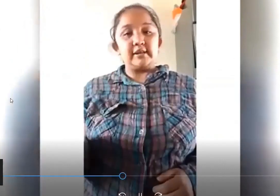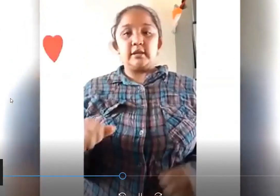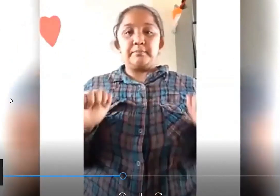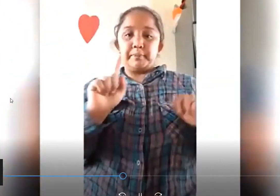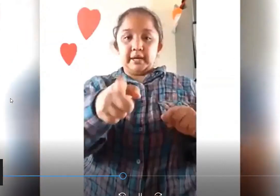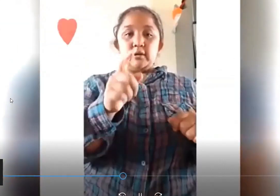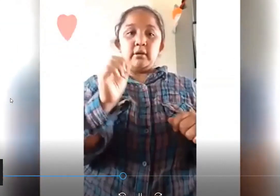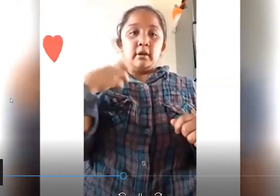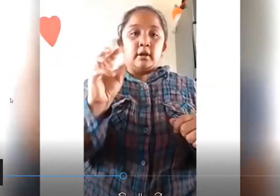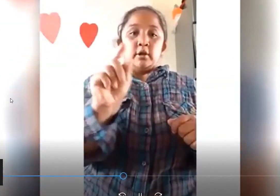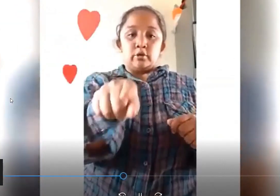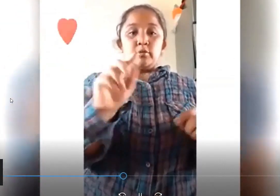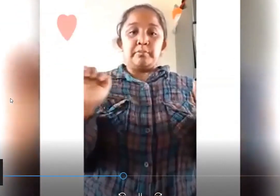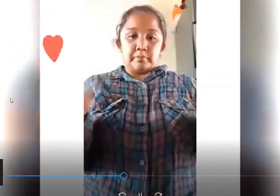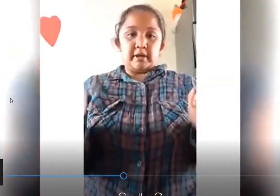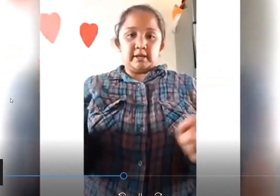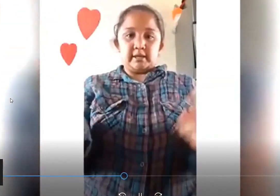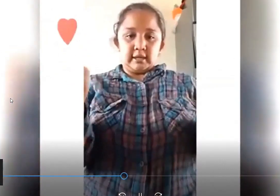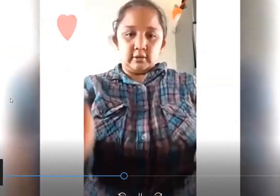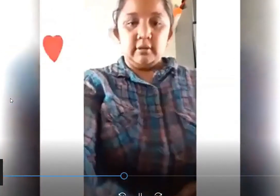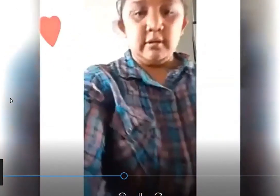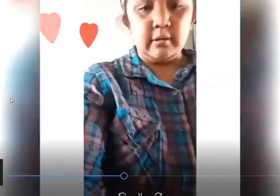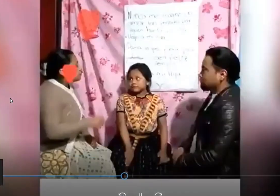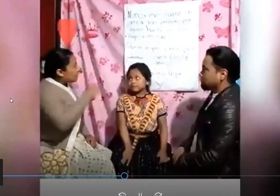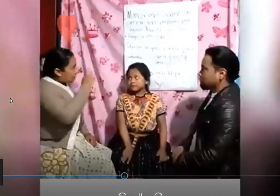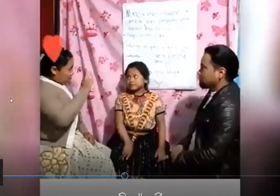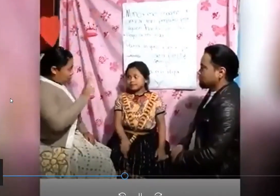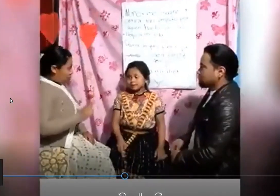será fácil, pero tú puedes hacerlo.